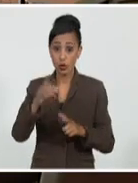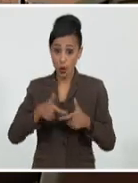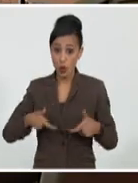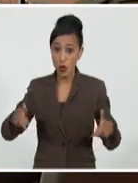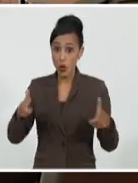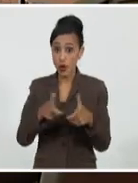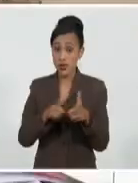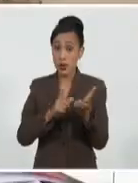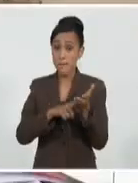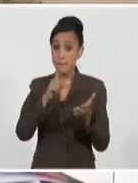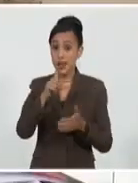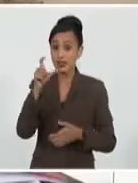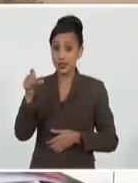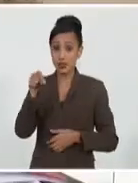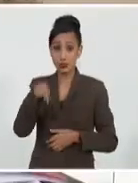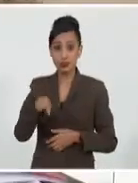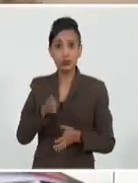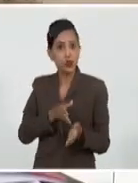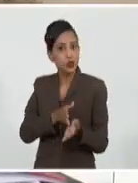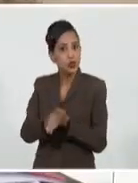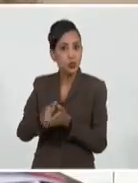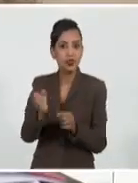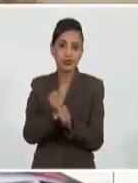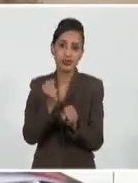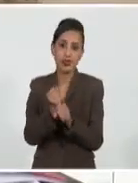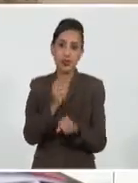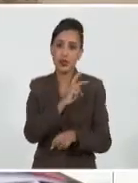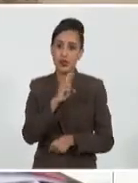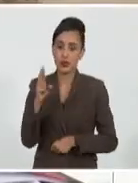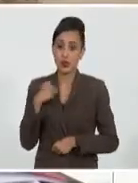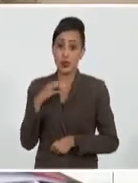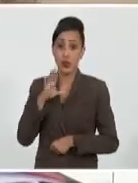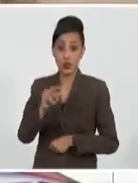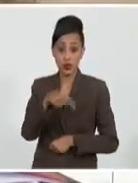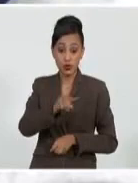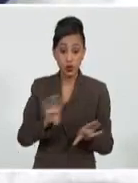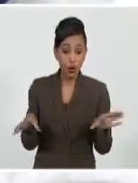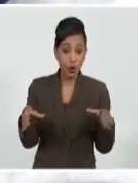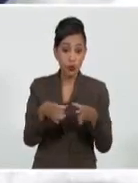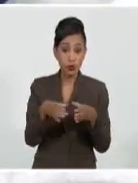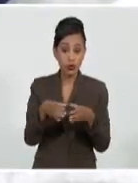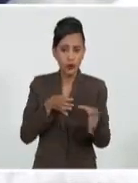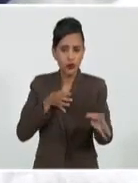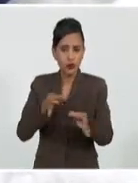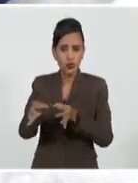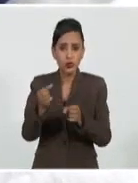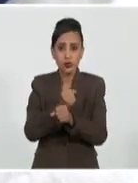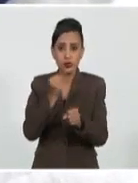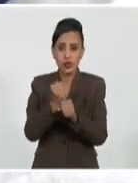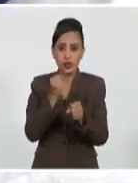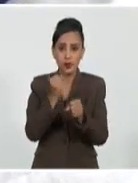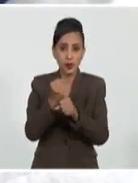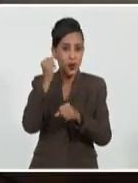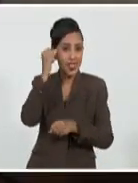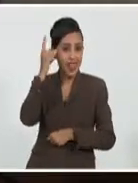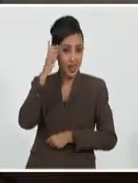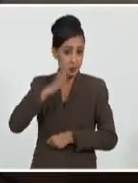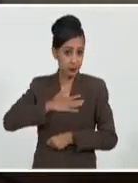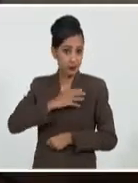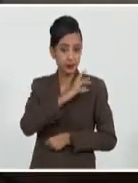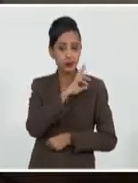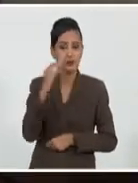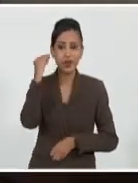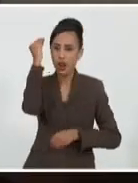partido es el de la continuidad. Así lo ratificaron quienes desde la Comisión de Funcionamiento y Trabajo Ideológico analizaron el papel